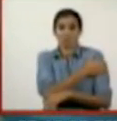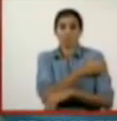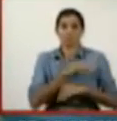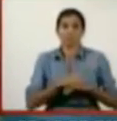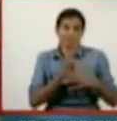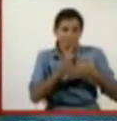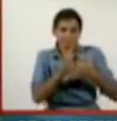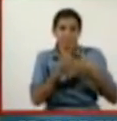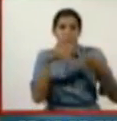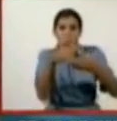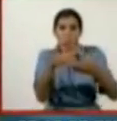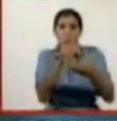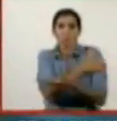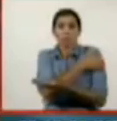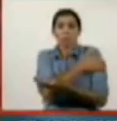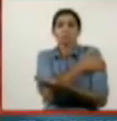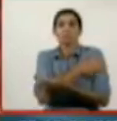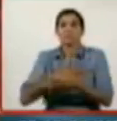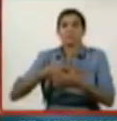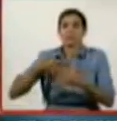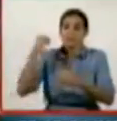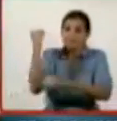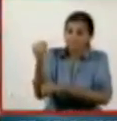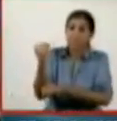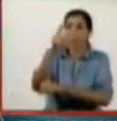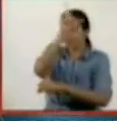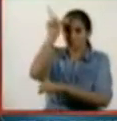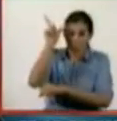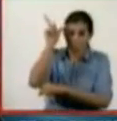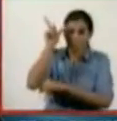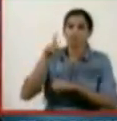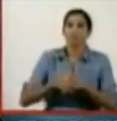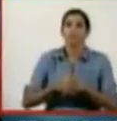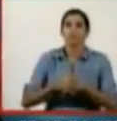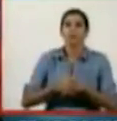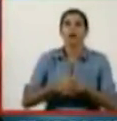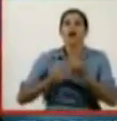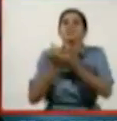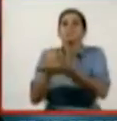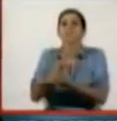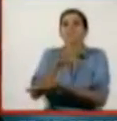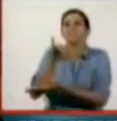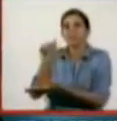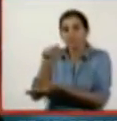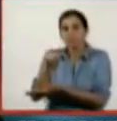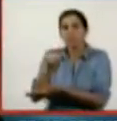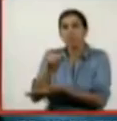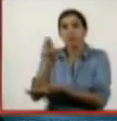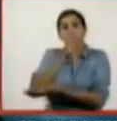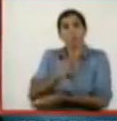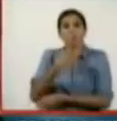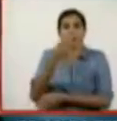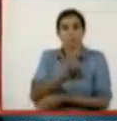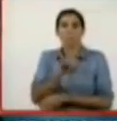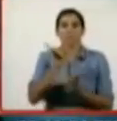unidad democrática planeaban asesinarlo con asesoría de la ca a fin de utilizar su muerte como